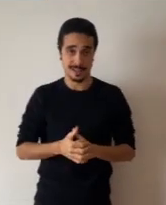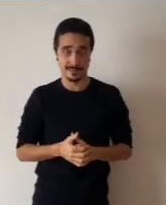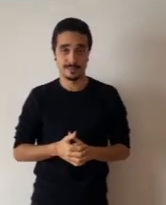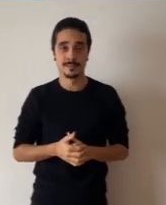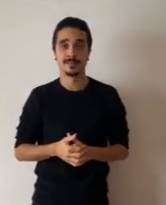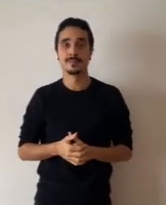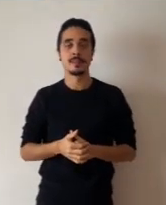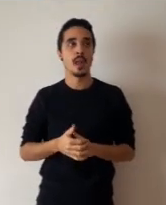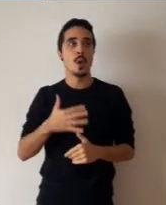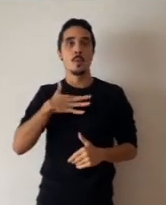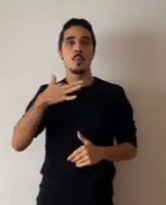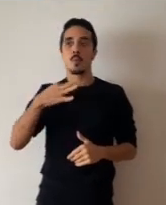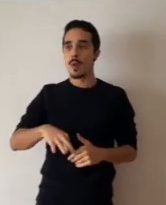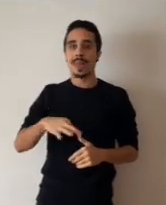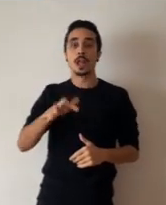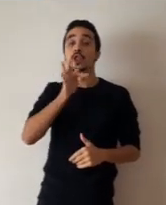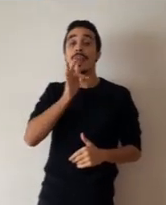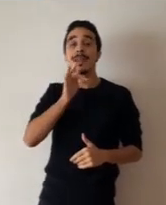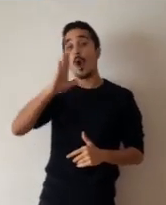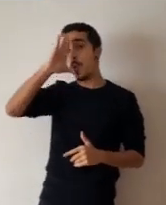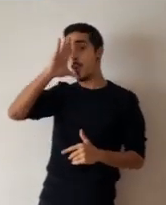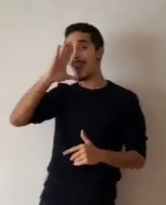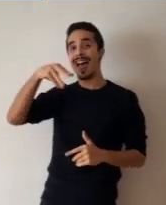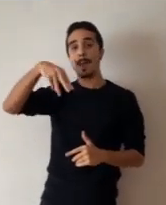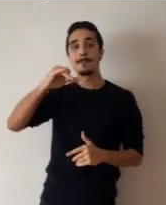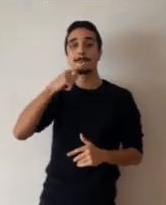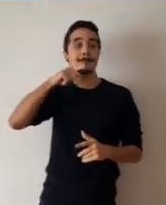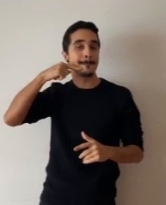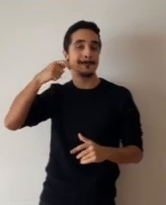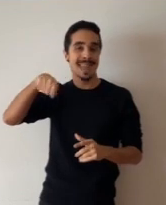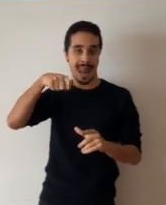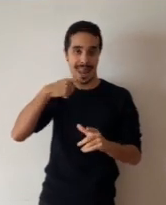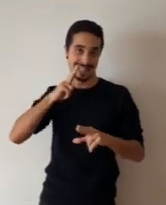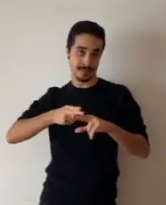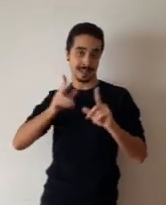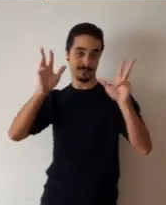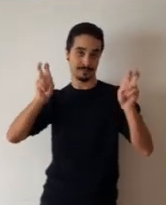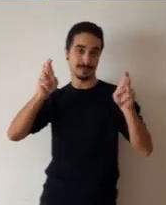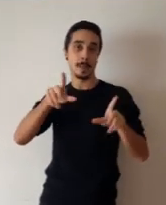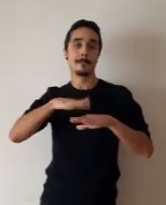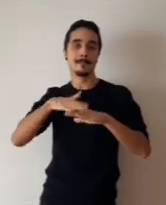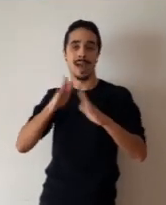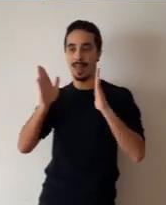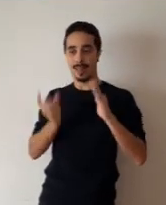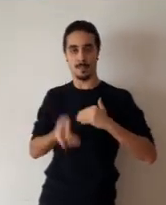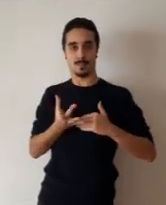ejercicio, intentar hacer ejercicio. Es posible que no haya terminado su luna de miel y que todavía